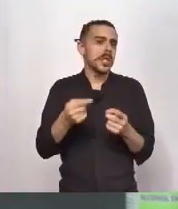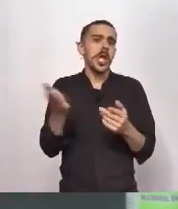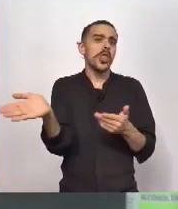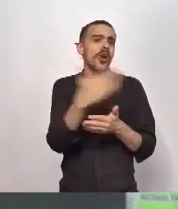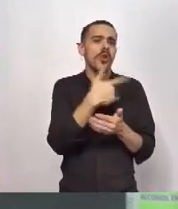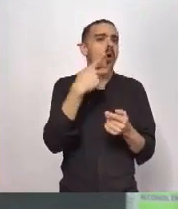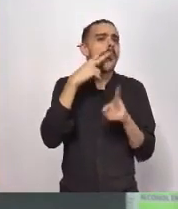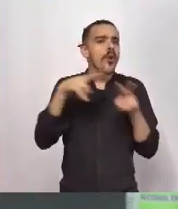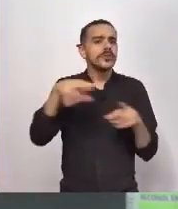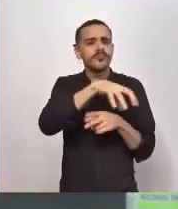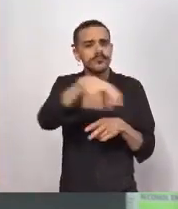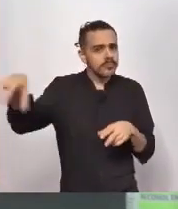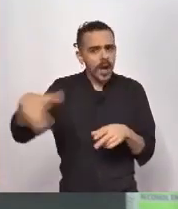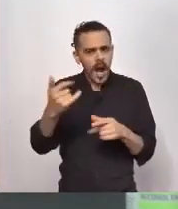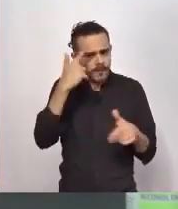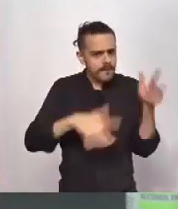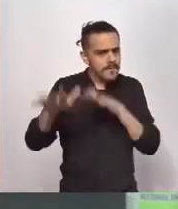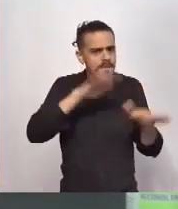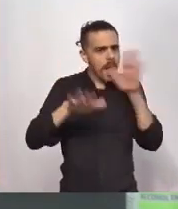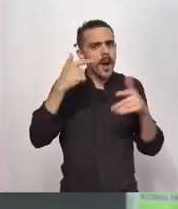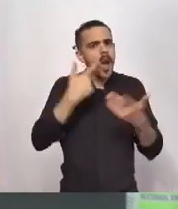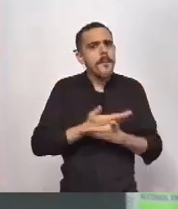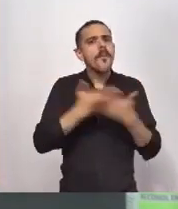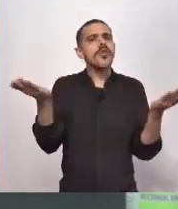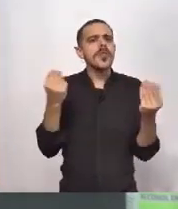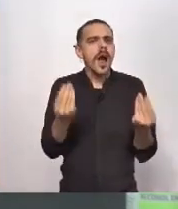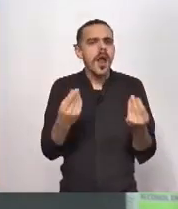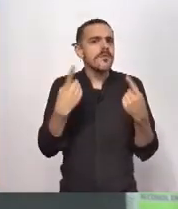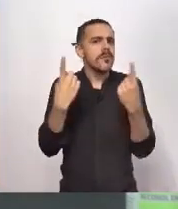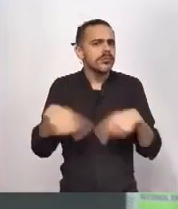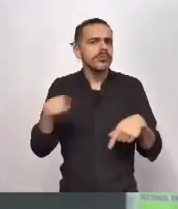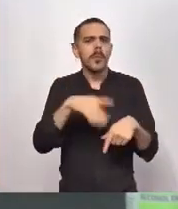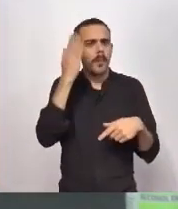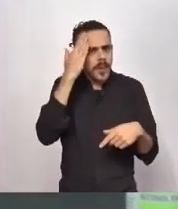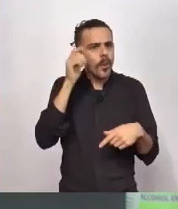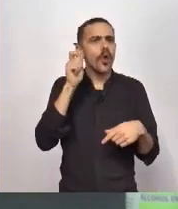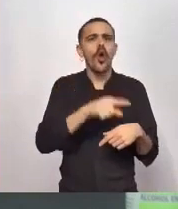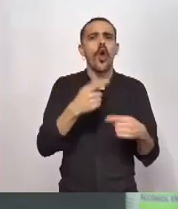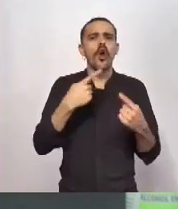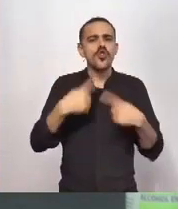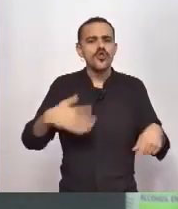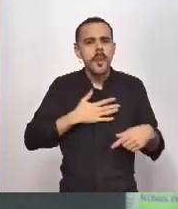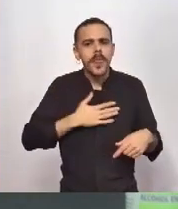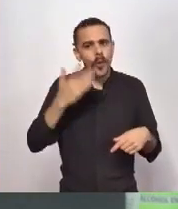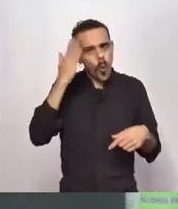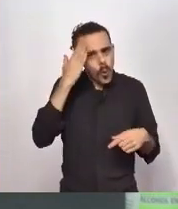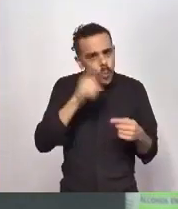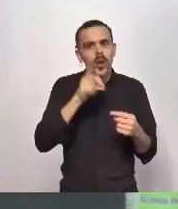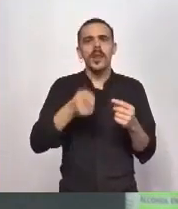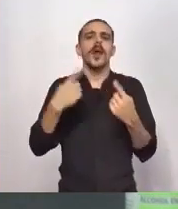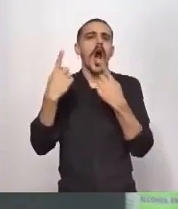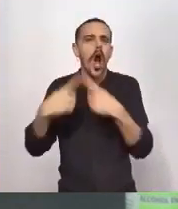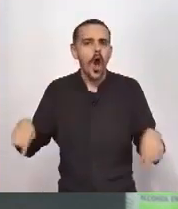de manera virtual el contenido y el patrimonio cultural y artístico que es muy importante. Entonces los invitamos a que